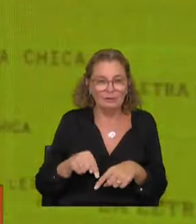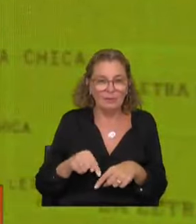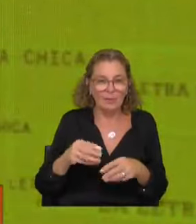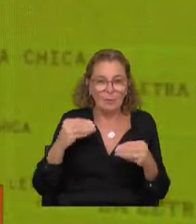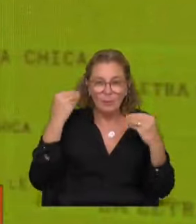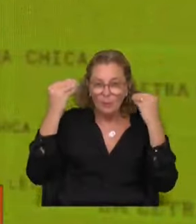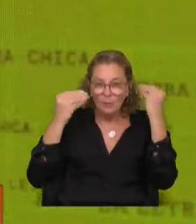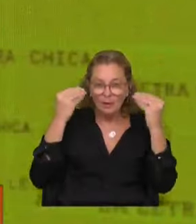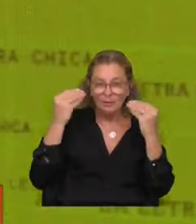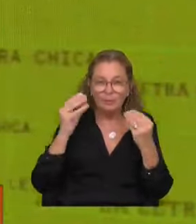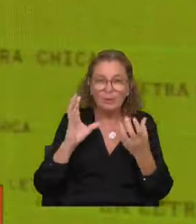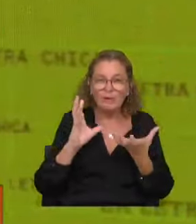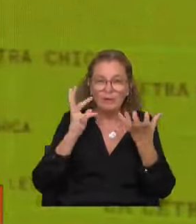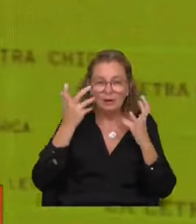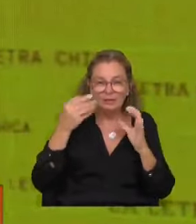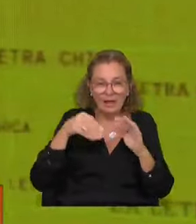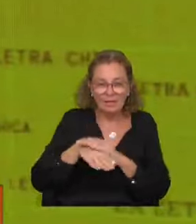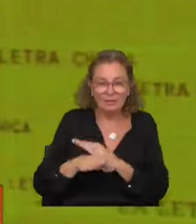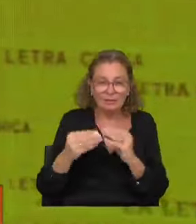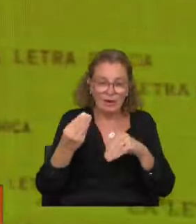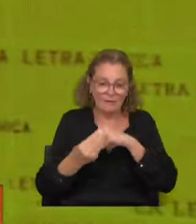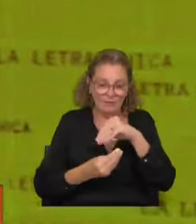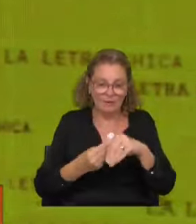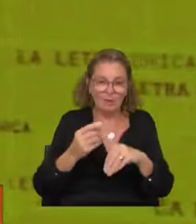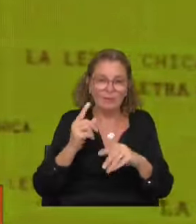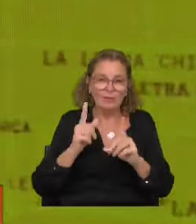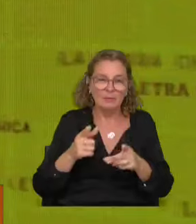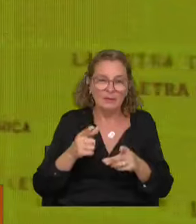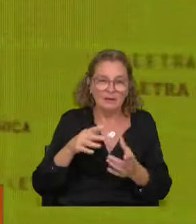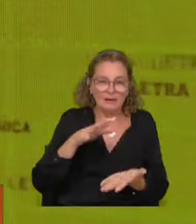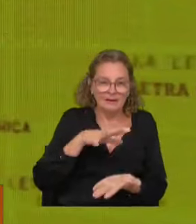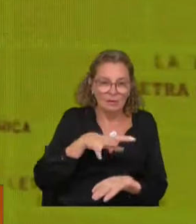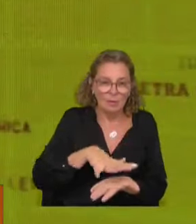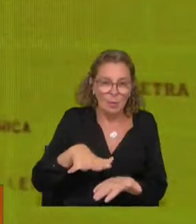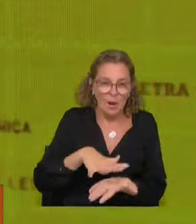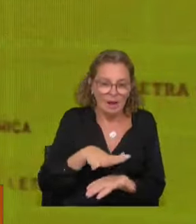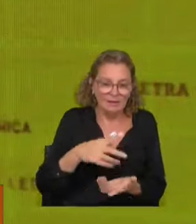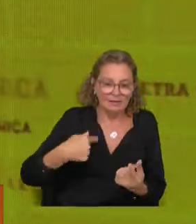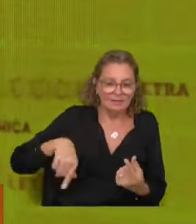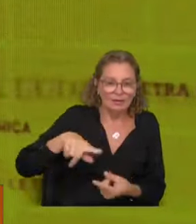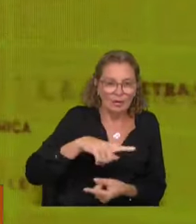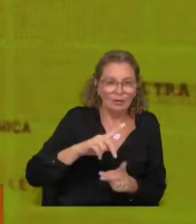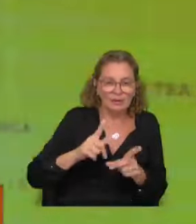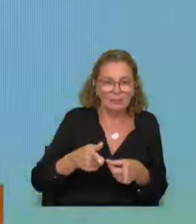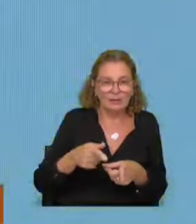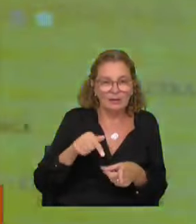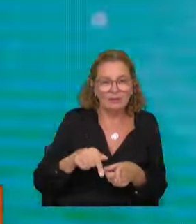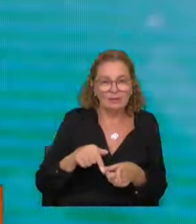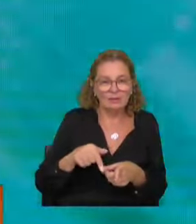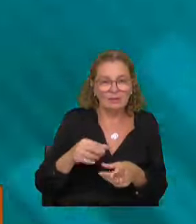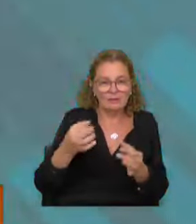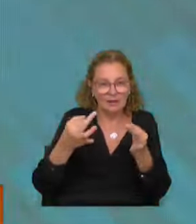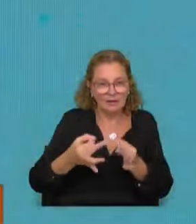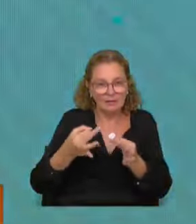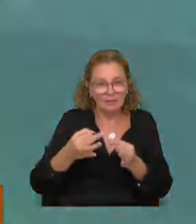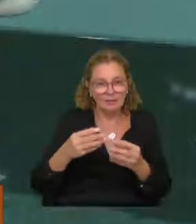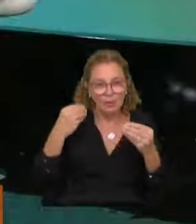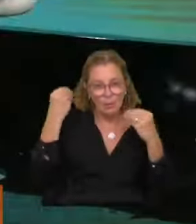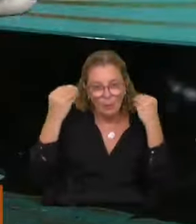preocupados como la violencia que ocurre intrafamiliar como la violencia que ocurre en territorio y comunitaria este esto nos tiene realmente